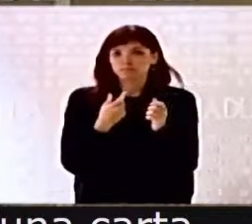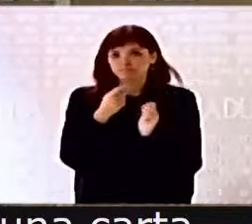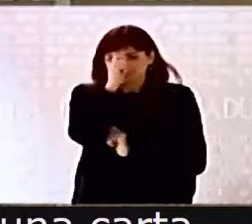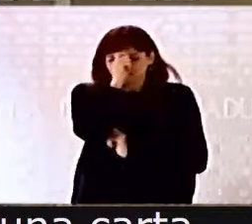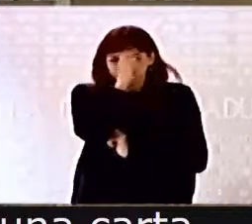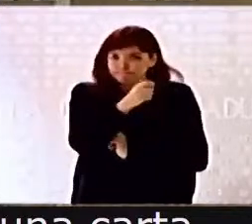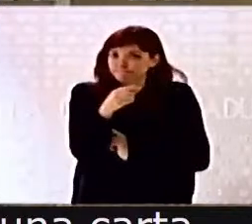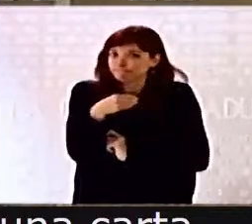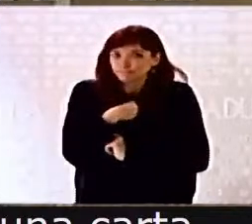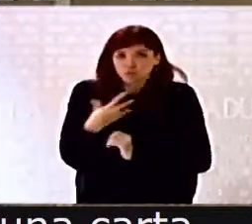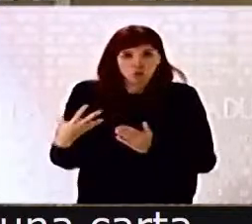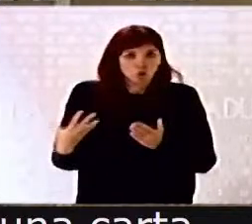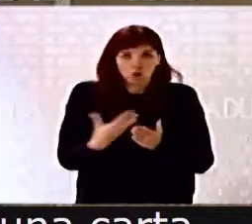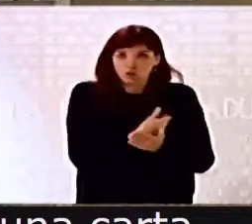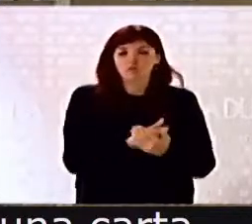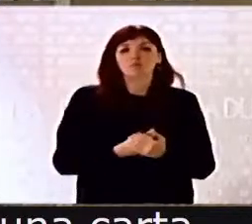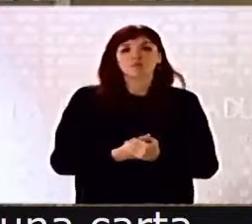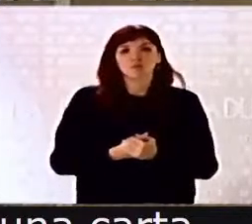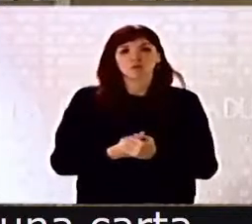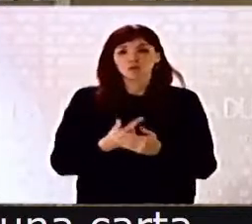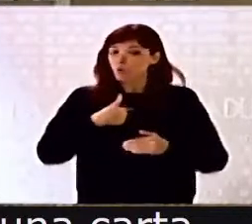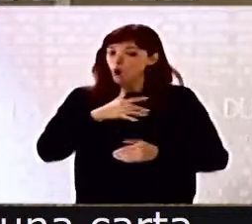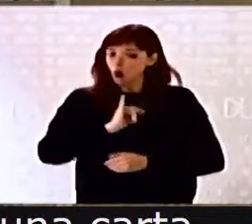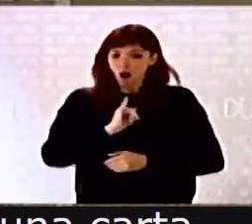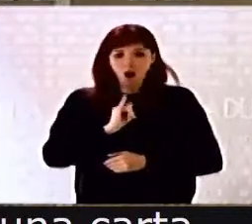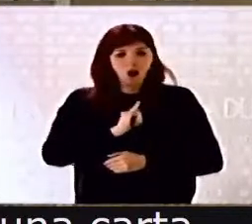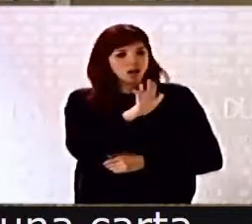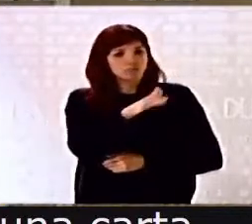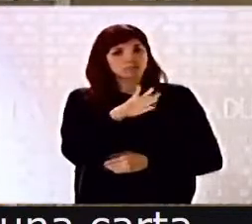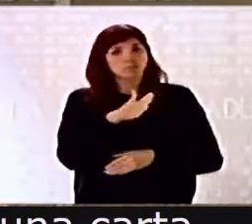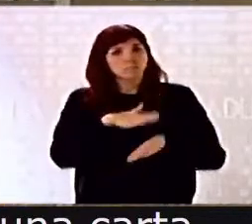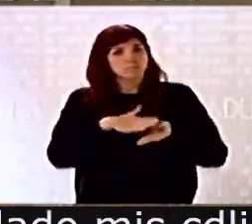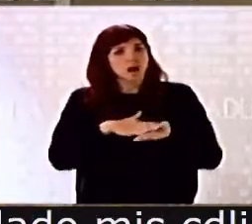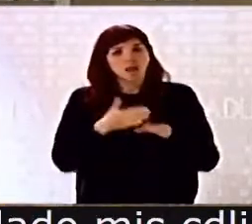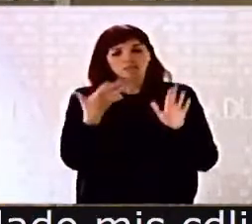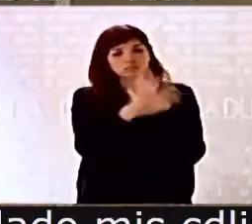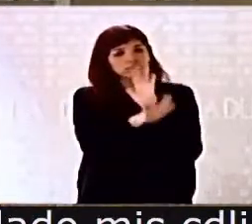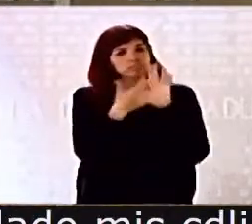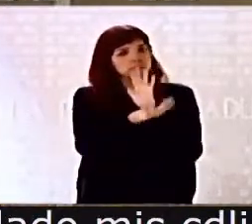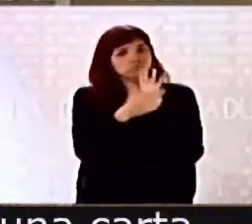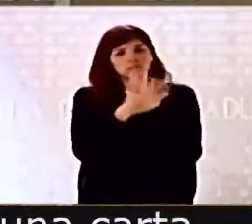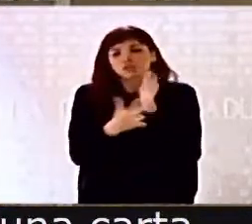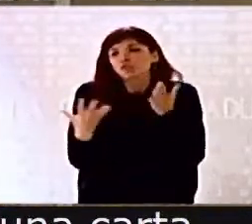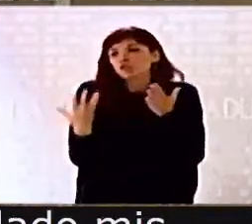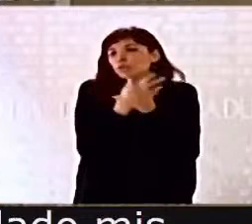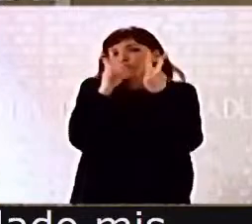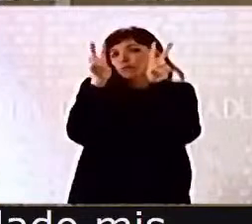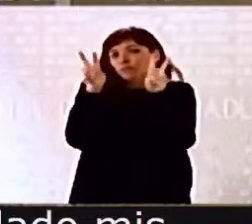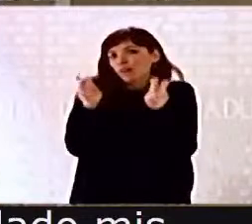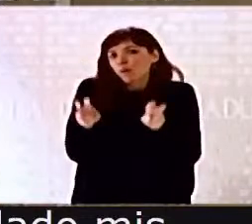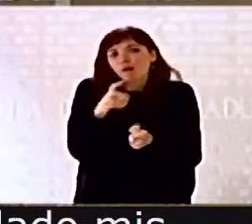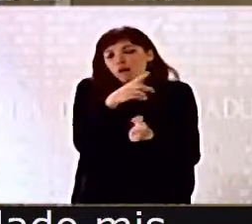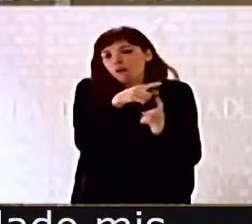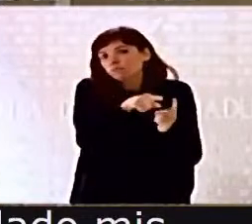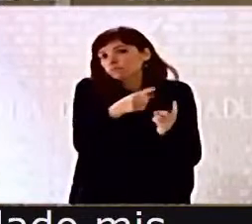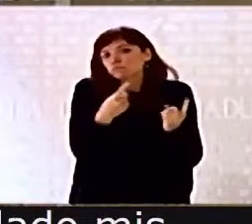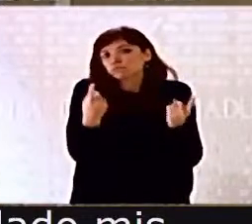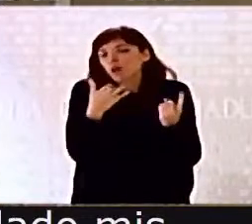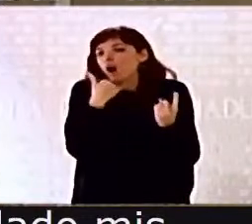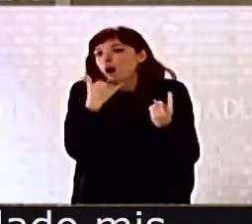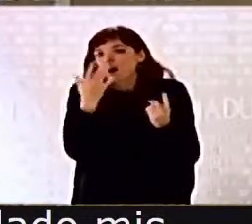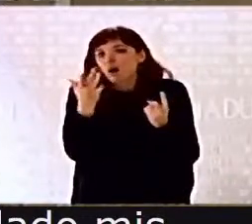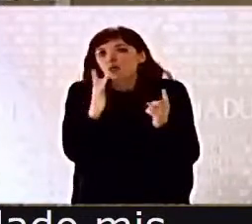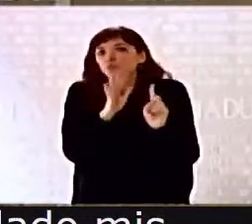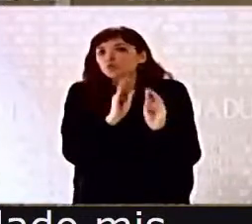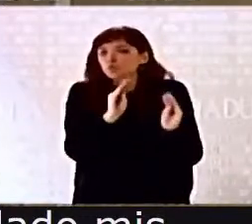condolencias, y me pongo a su disposición para aclarar todas las cuestiones de